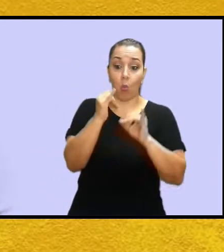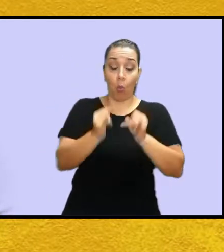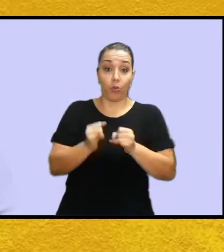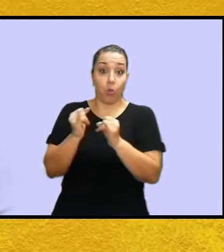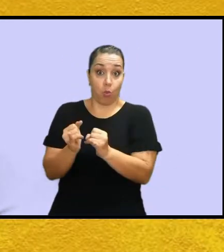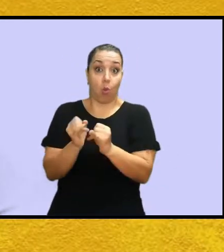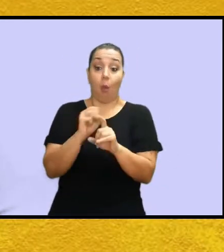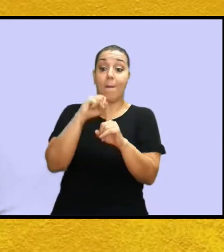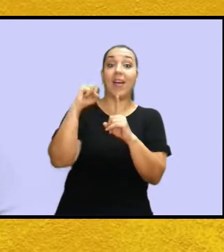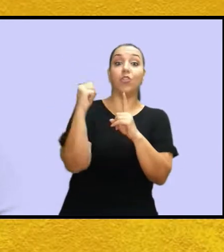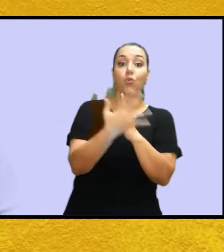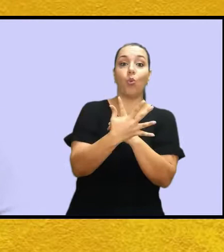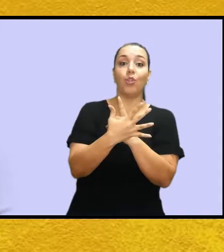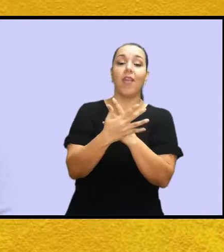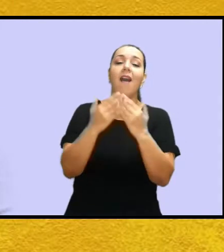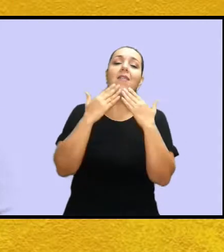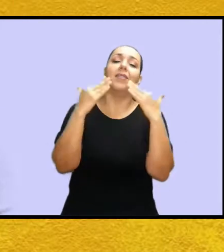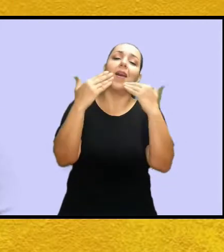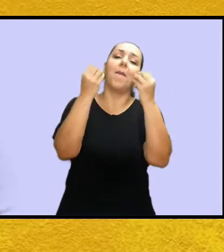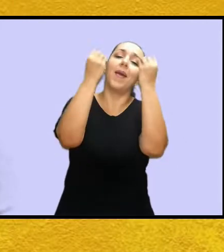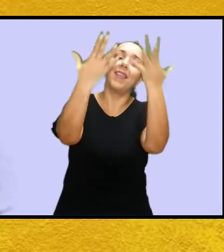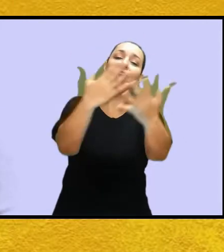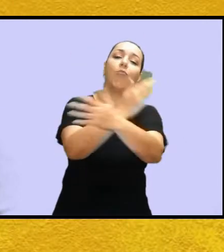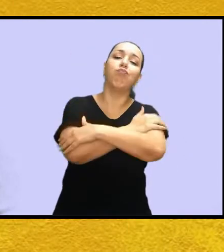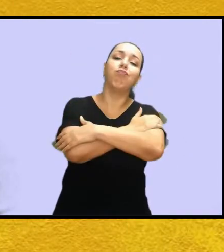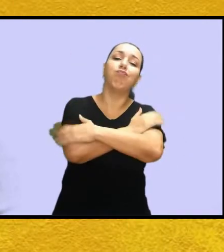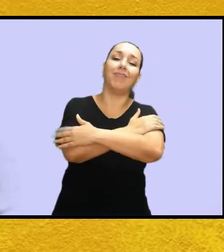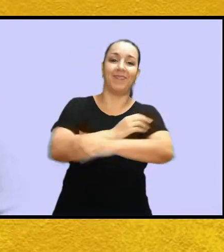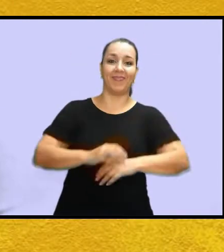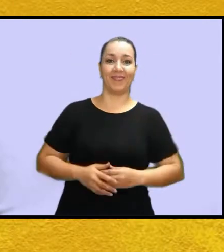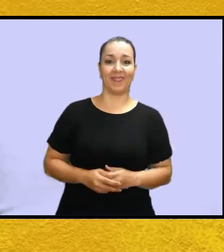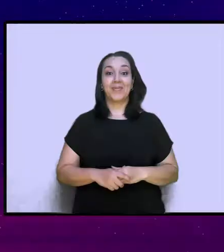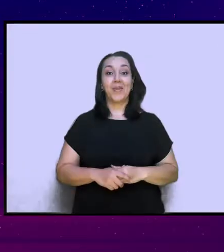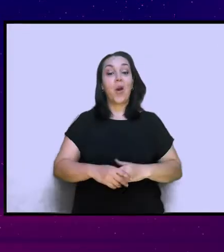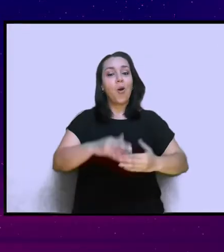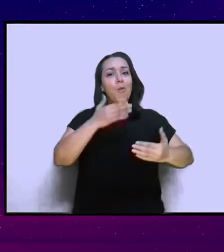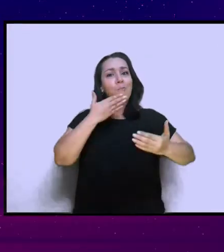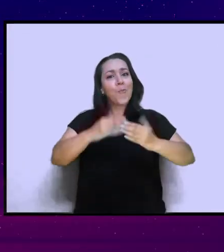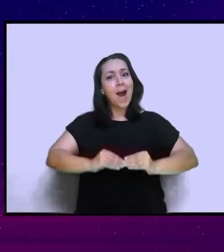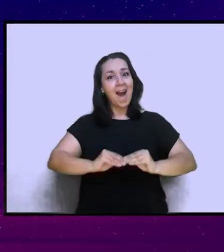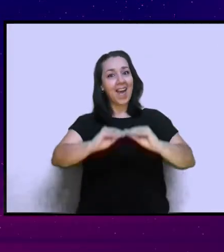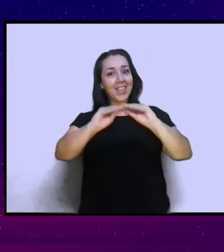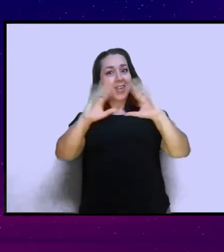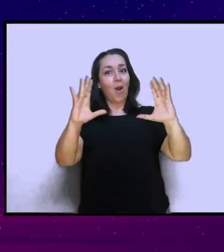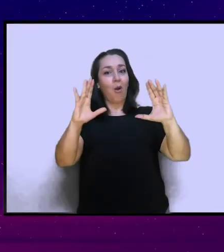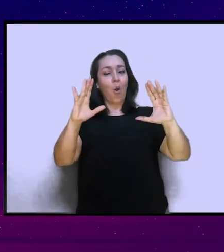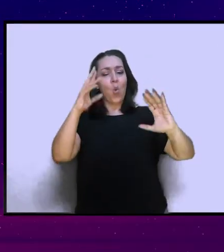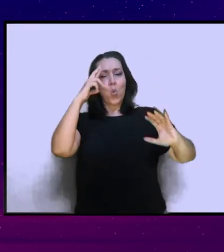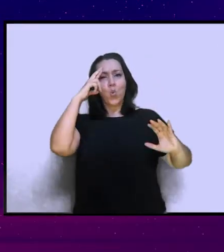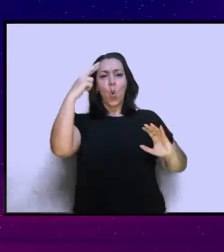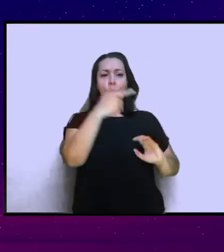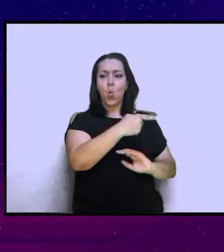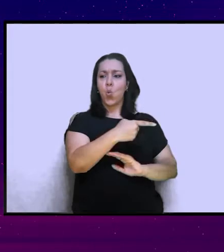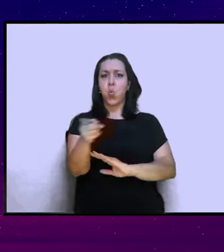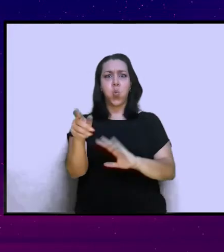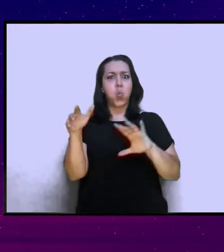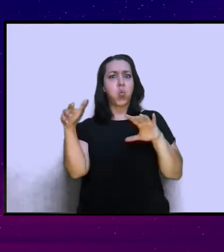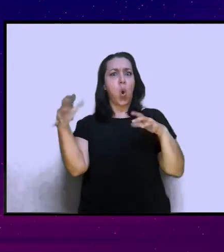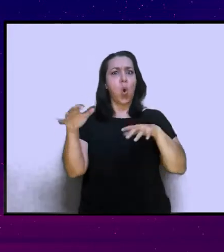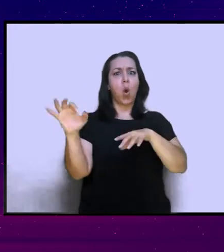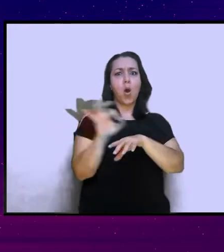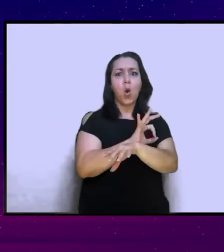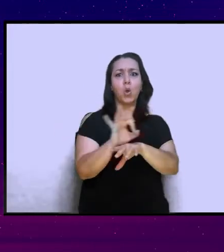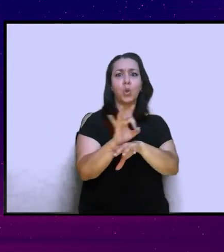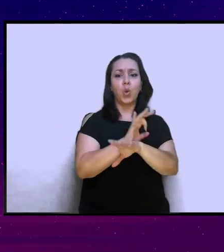individuos y para la sociedad. Que Dios los bendiga. Un saludo fraterno. Muy buenos días, respetados funcionarios de la